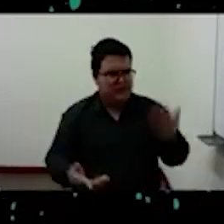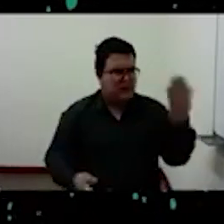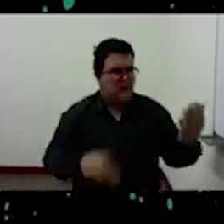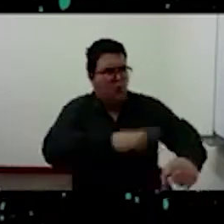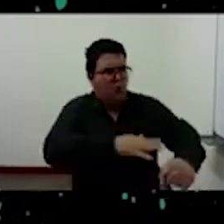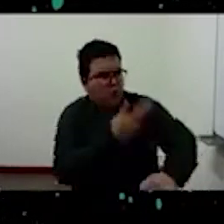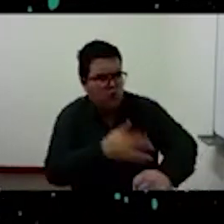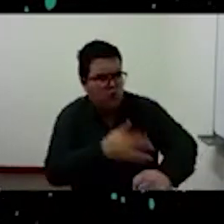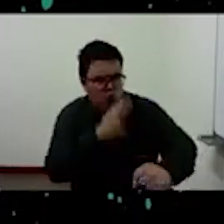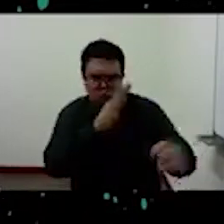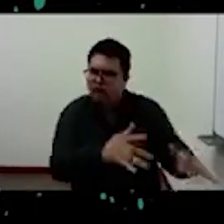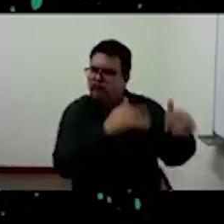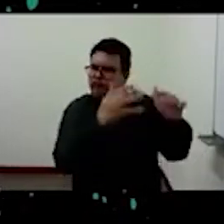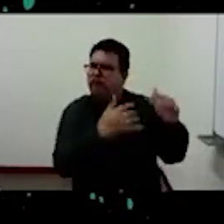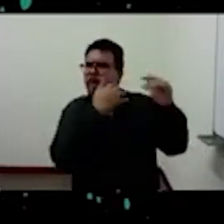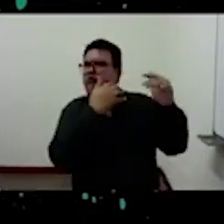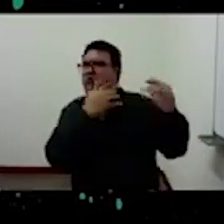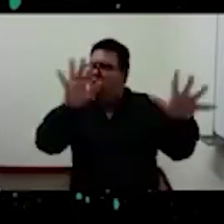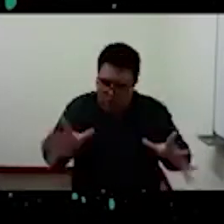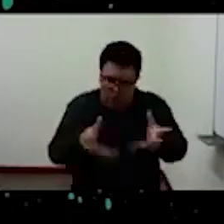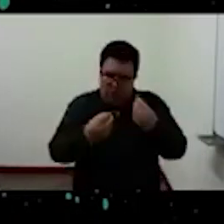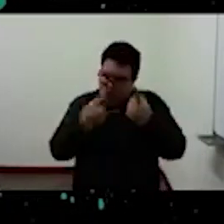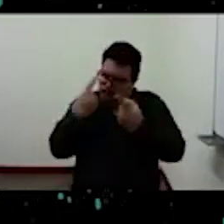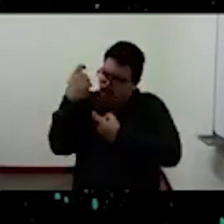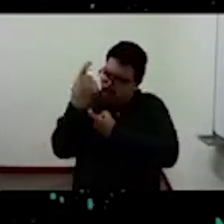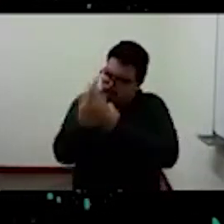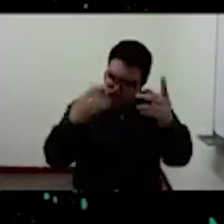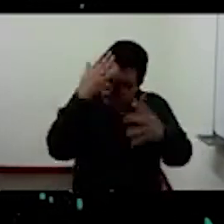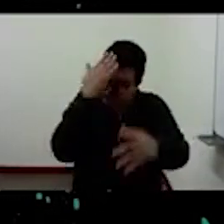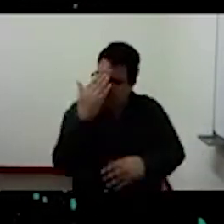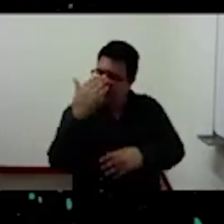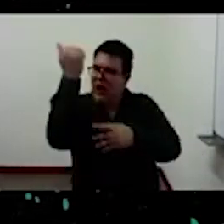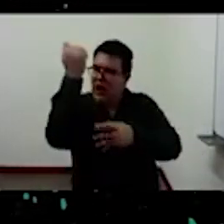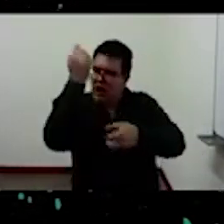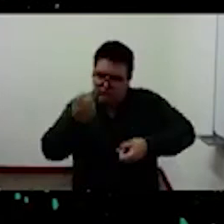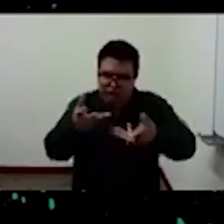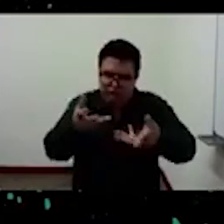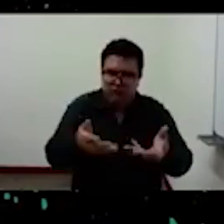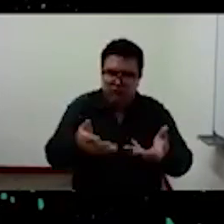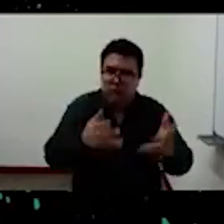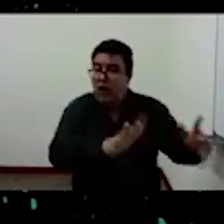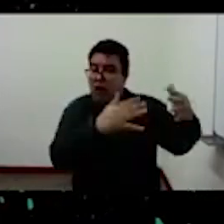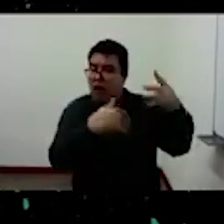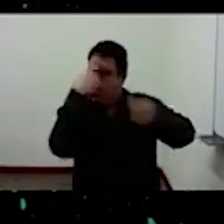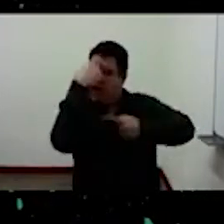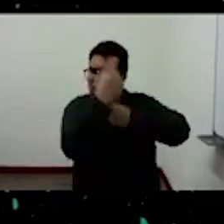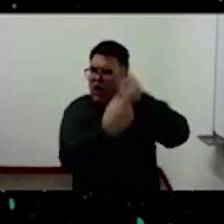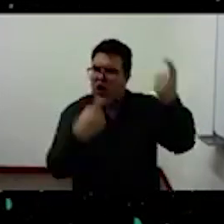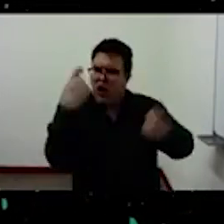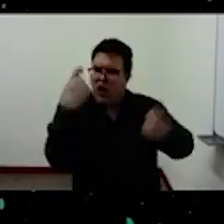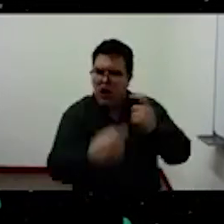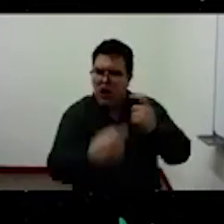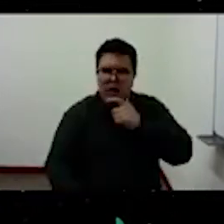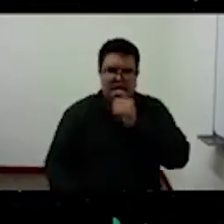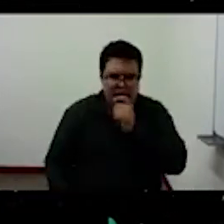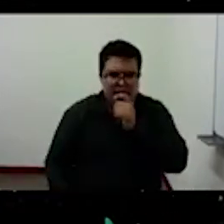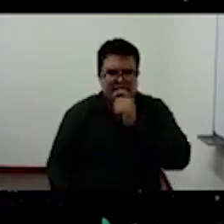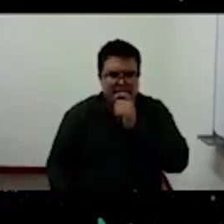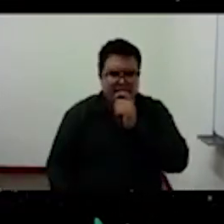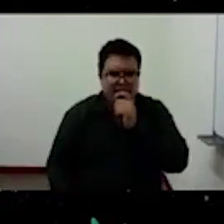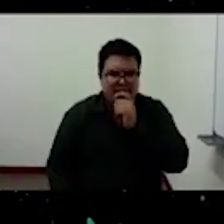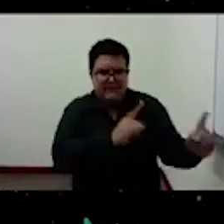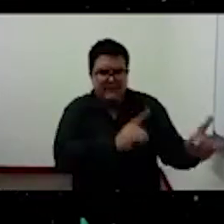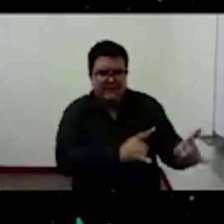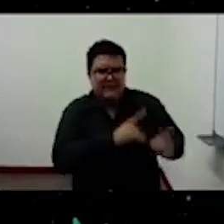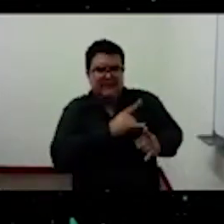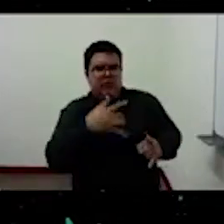dionisíaca, puesto que a la abstracción de una melodía, una sonata o una sinfonía difícilmente se le puede atribuir